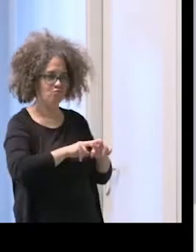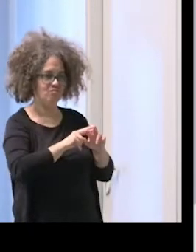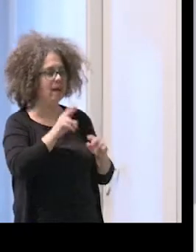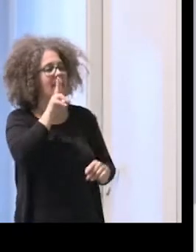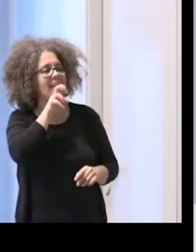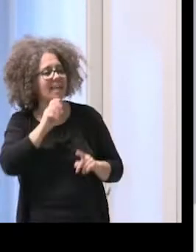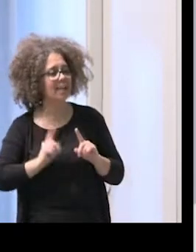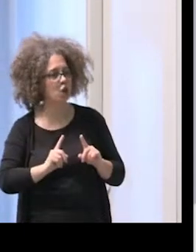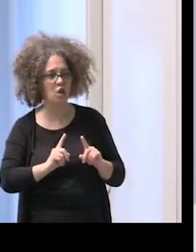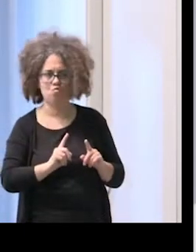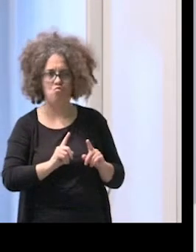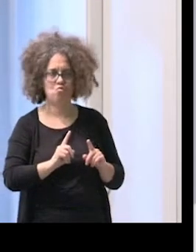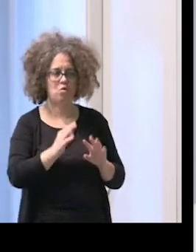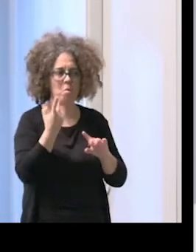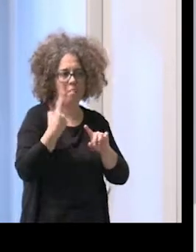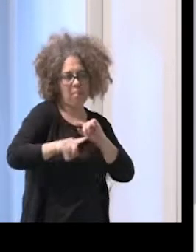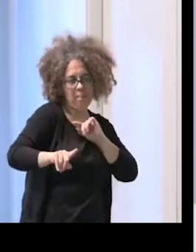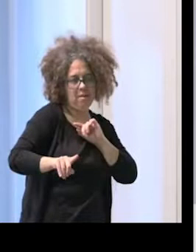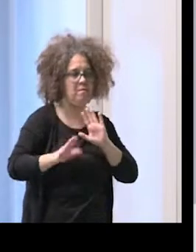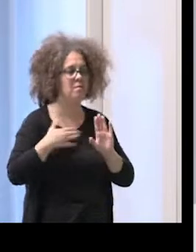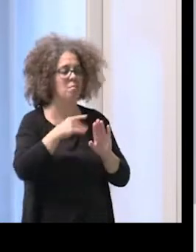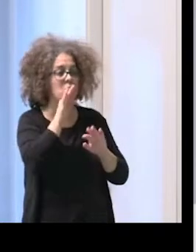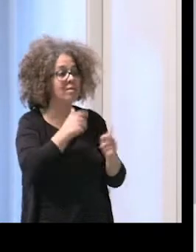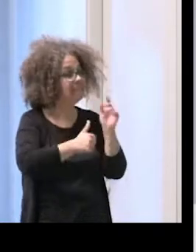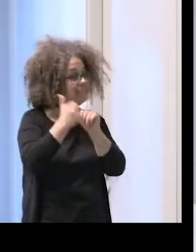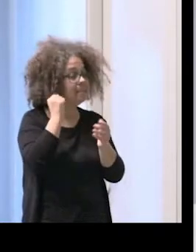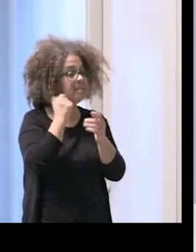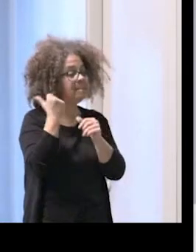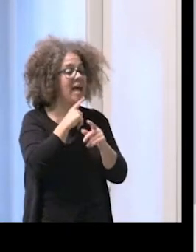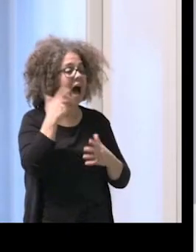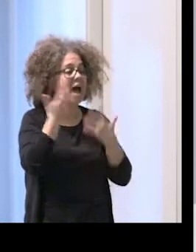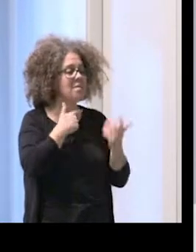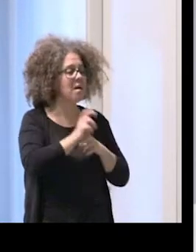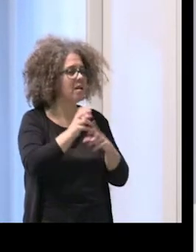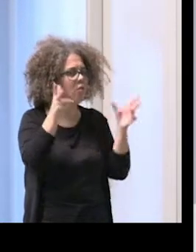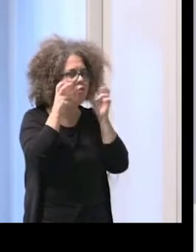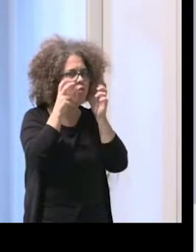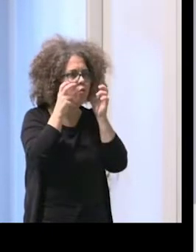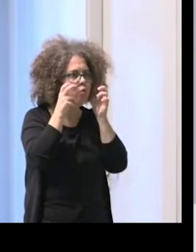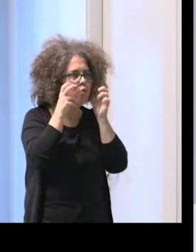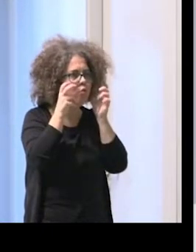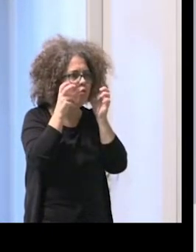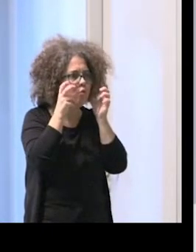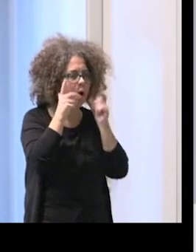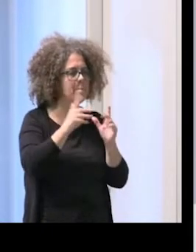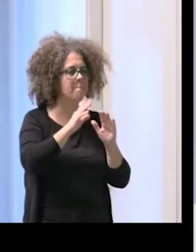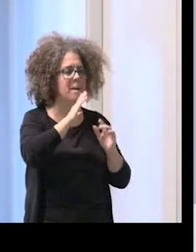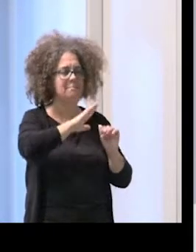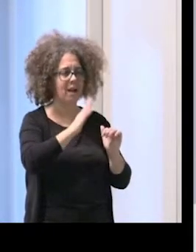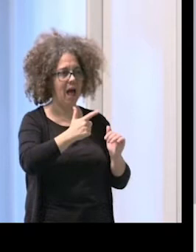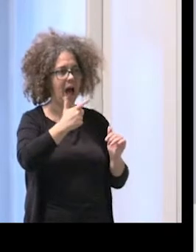animal usado ampliamente en investigación, porque el gerbo tiene una frecuencia, escucha a un rango de frecuencia mucho más parecido al